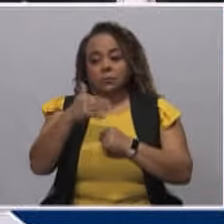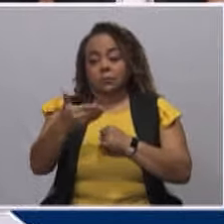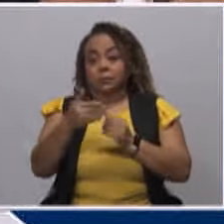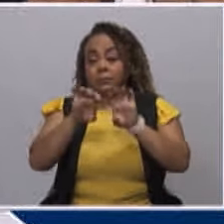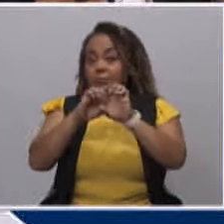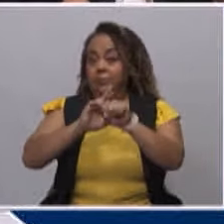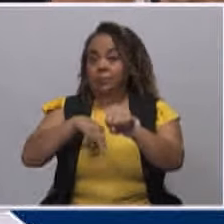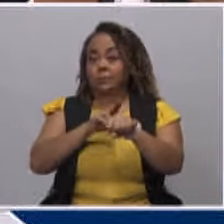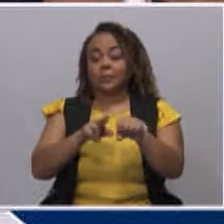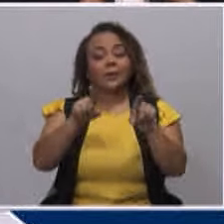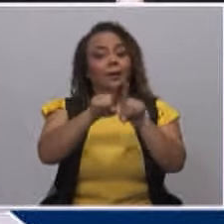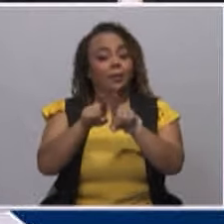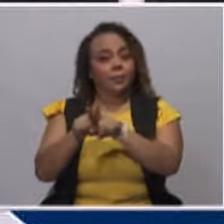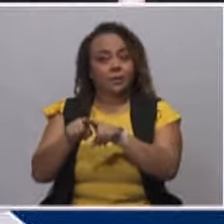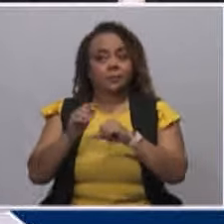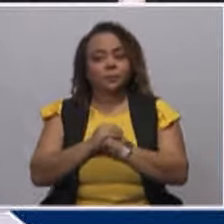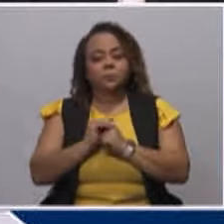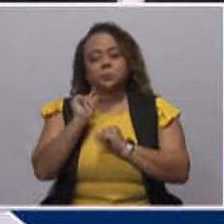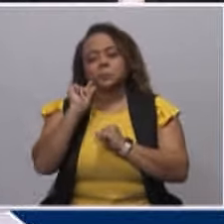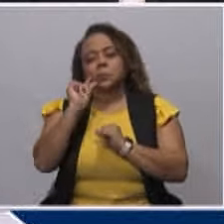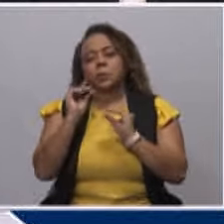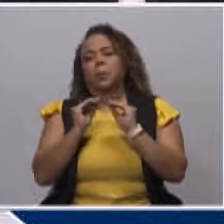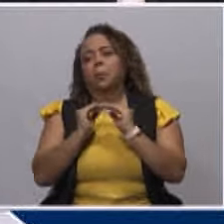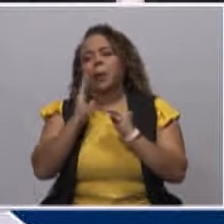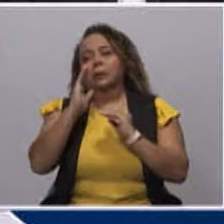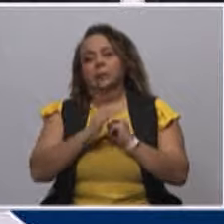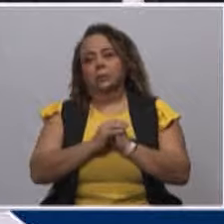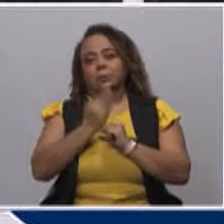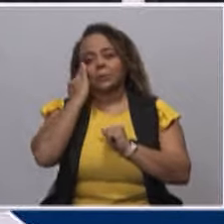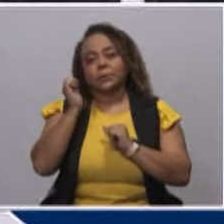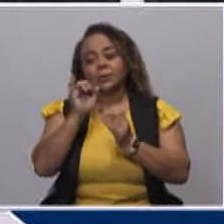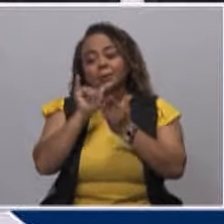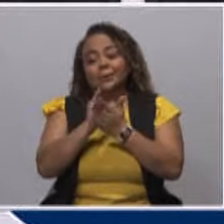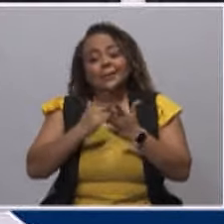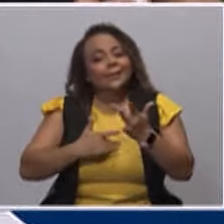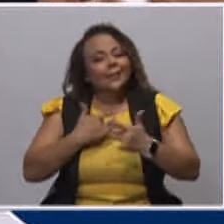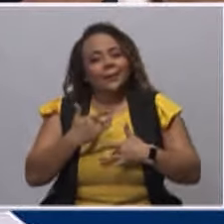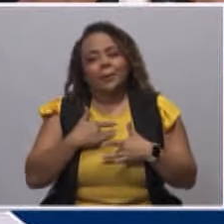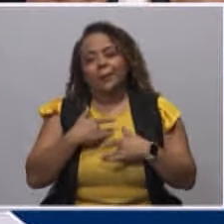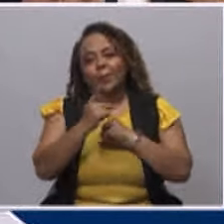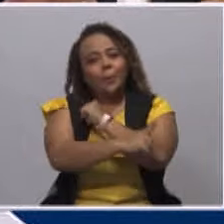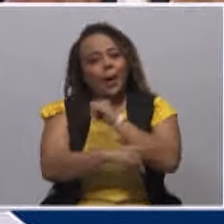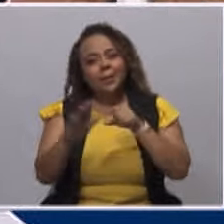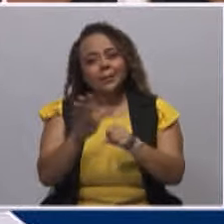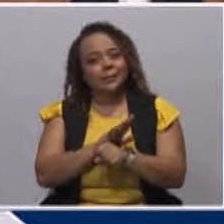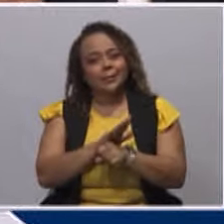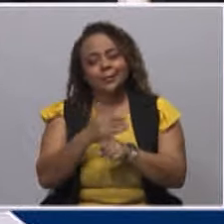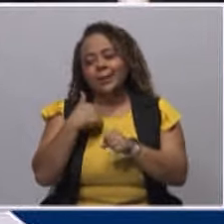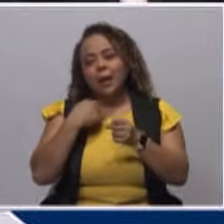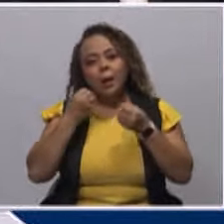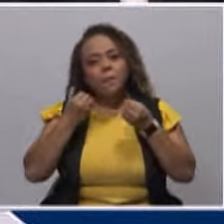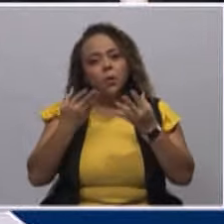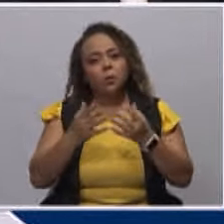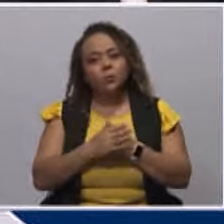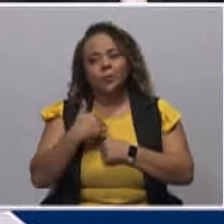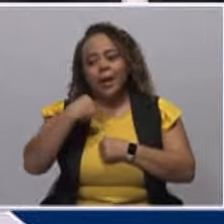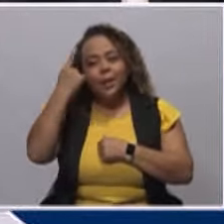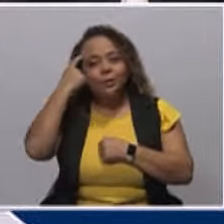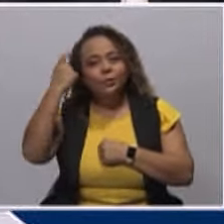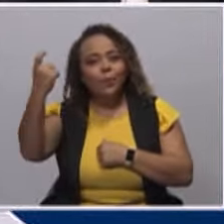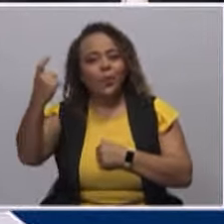selección además va un poco más allá porque porque es el sentimiento de un país o sea arrastra mucho hay